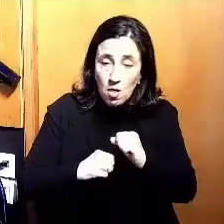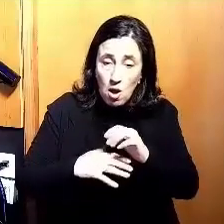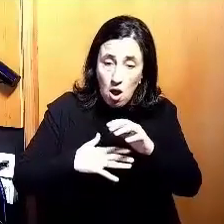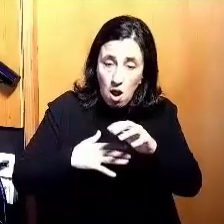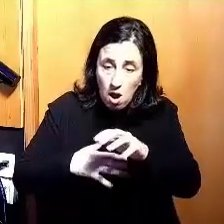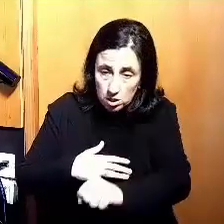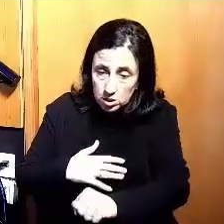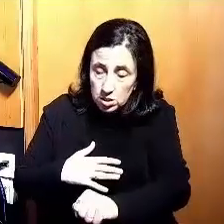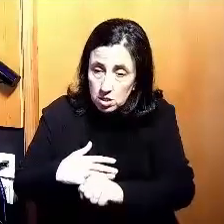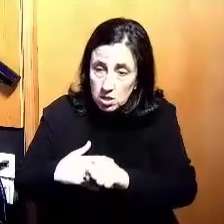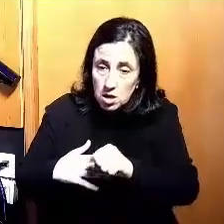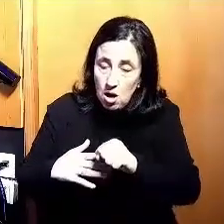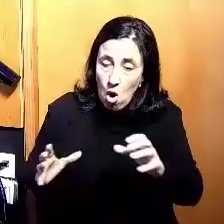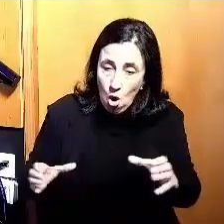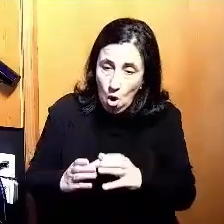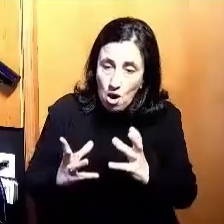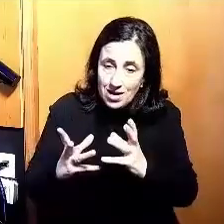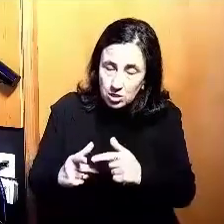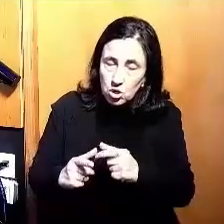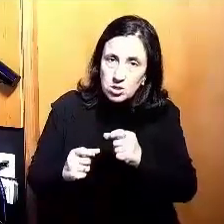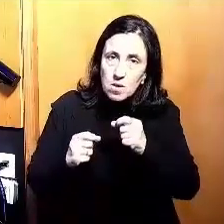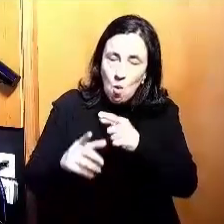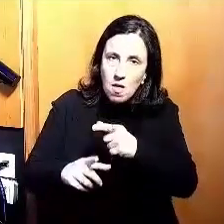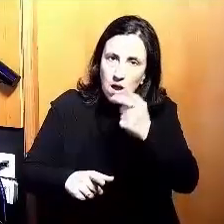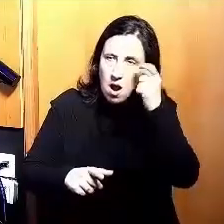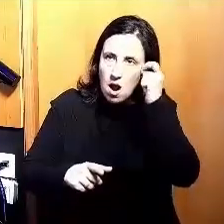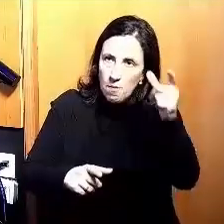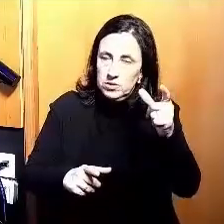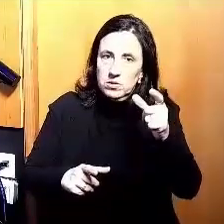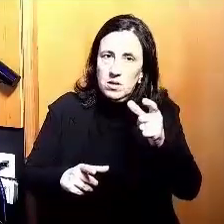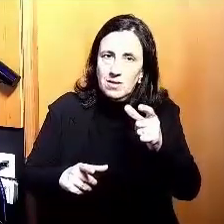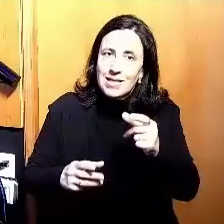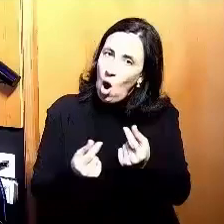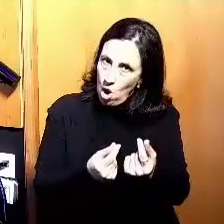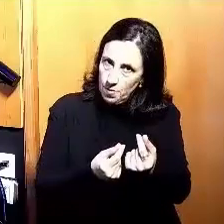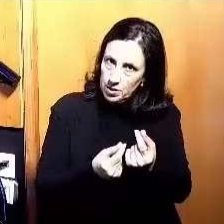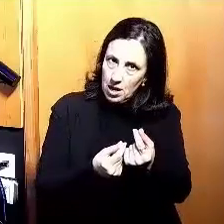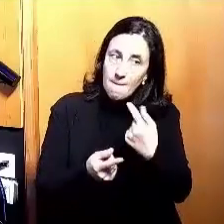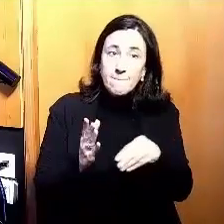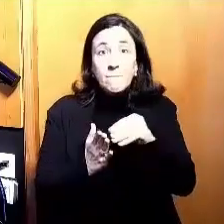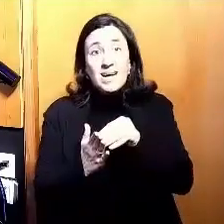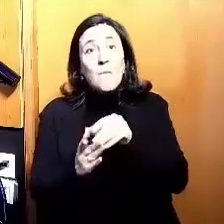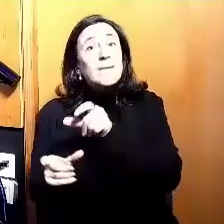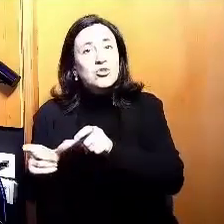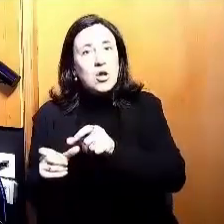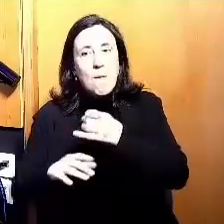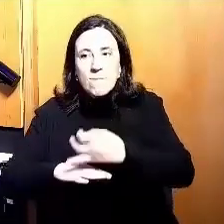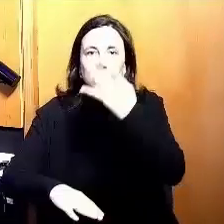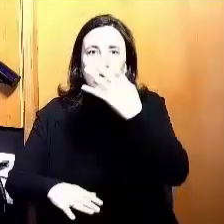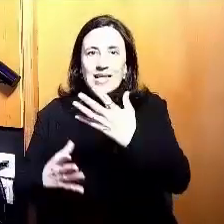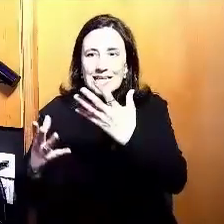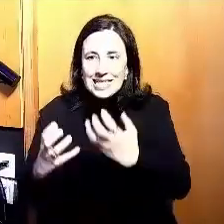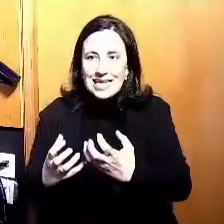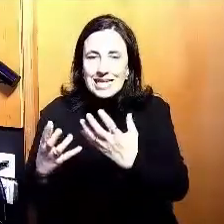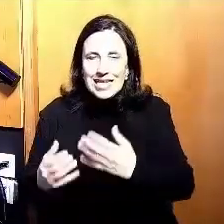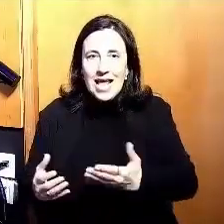tener organizaciones con la capacidad de no solo la capacidad económica, sino que de personal, de gente, de ganas de